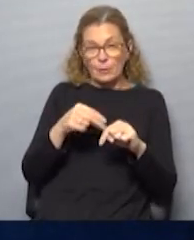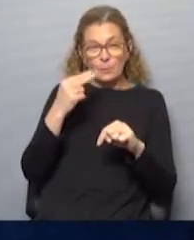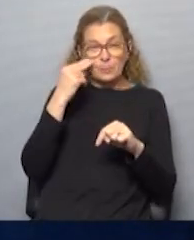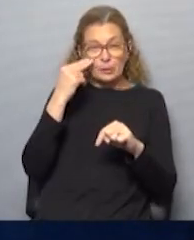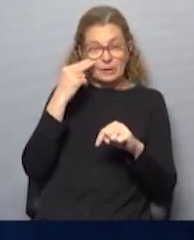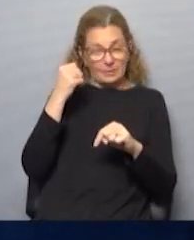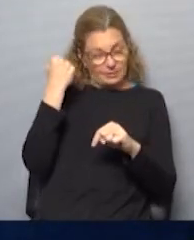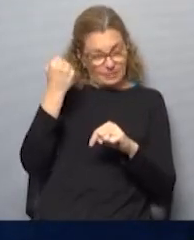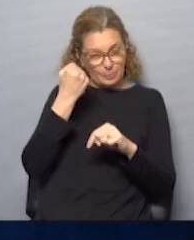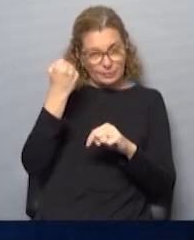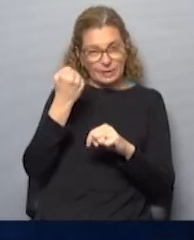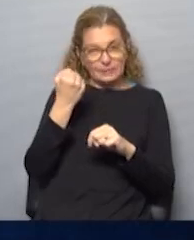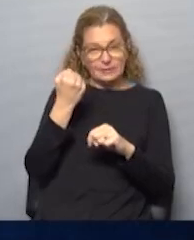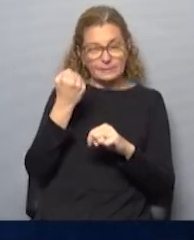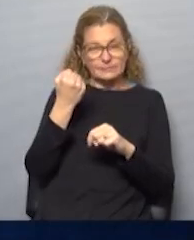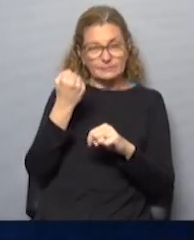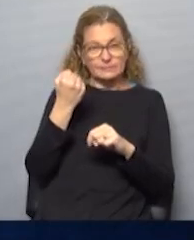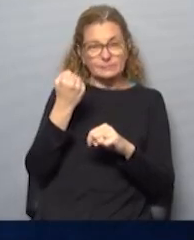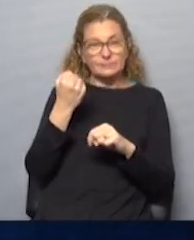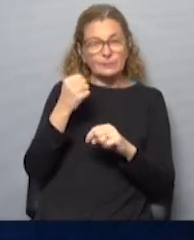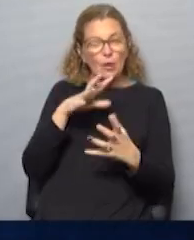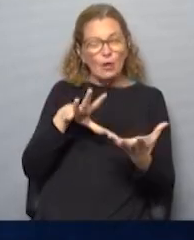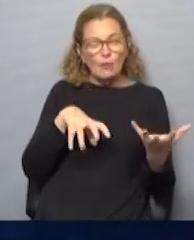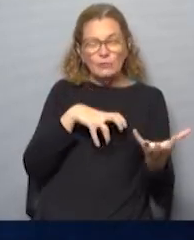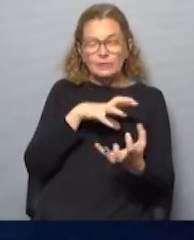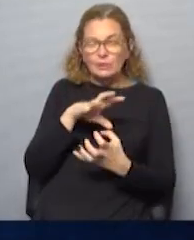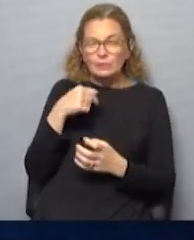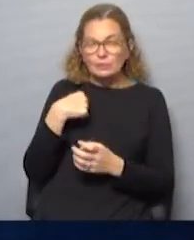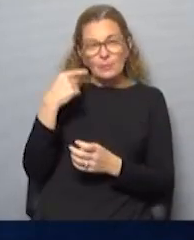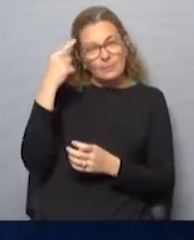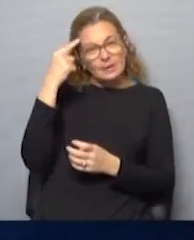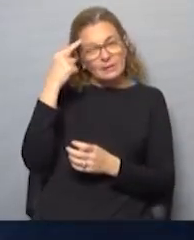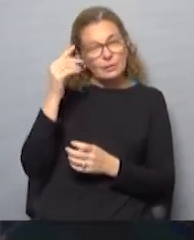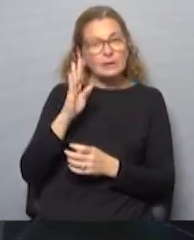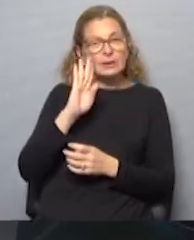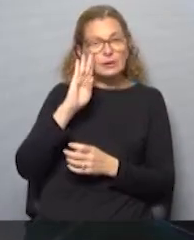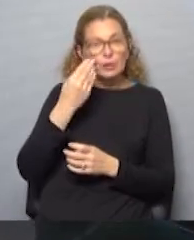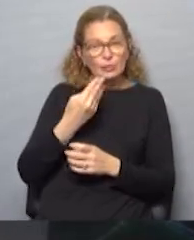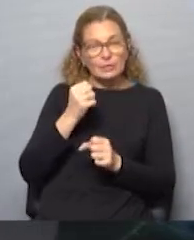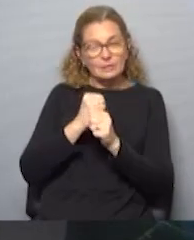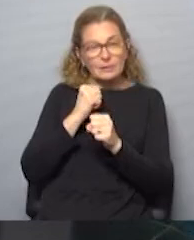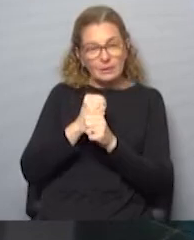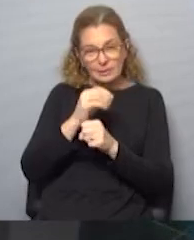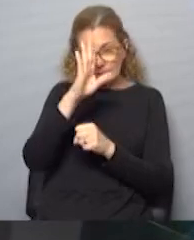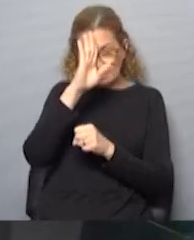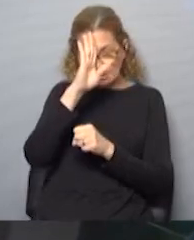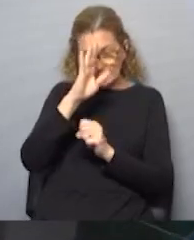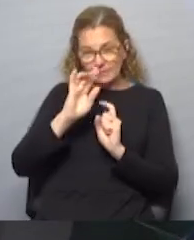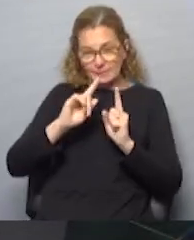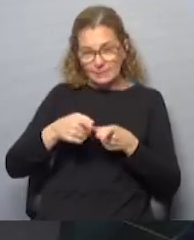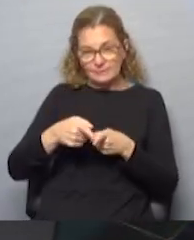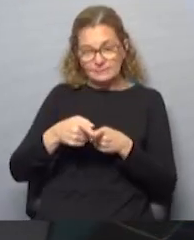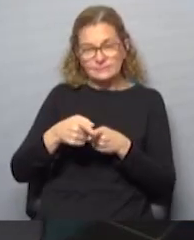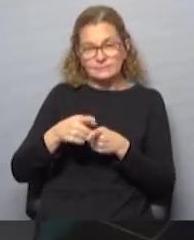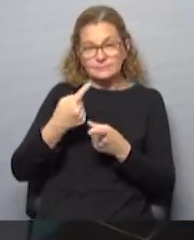relevantes conflictos que yo creo que hay que reconocer trabajar y aprender de ellos